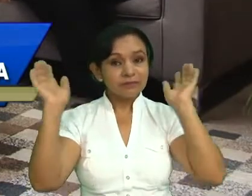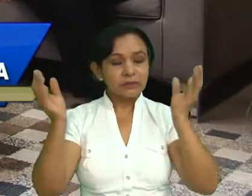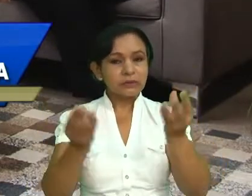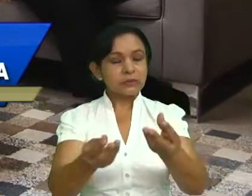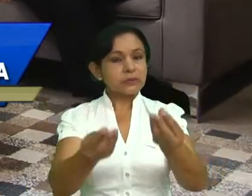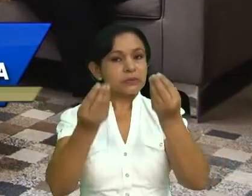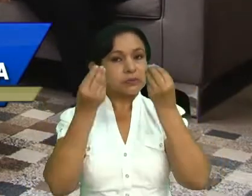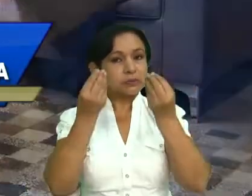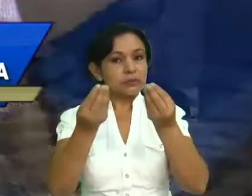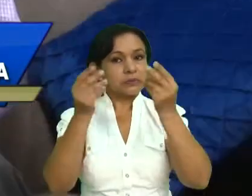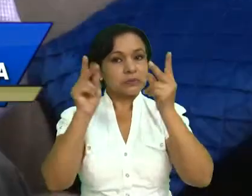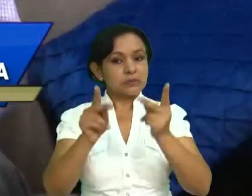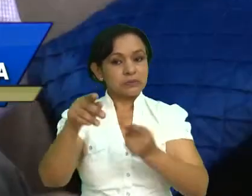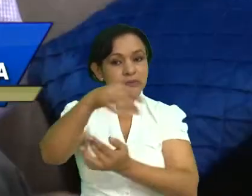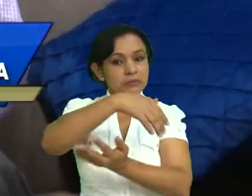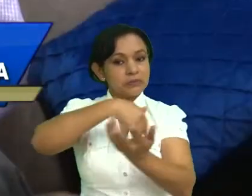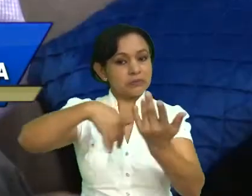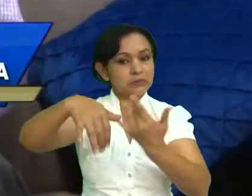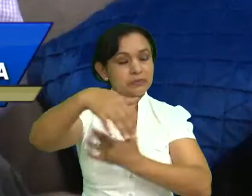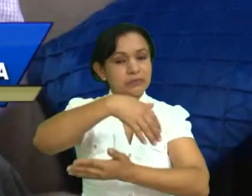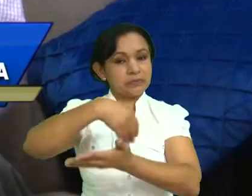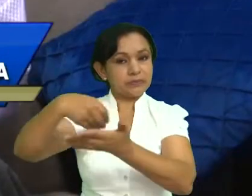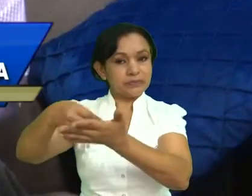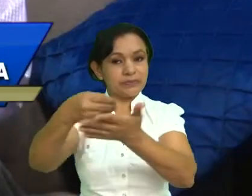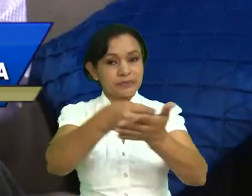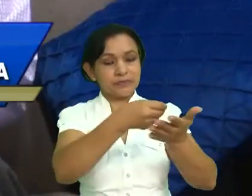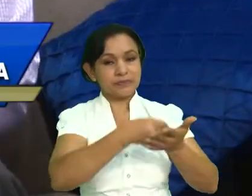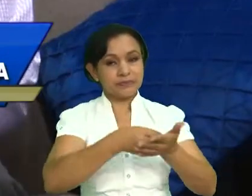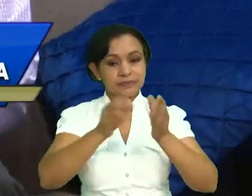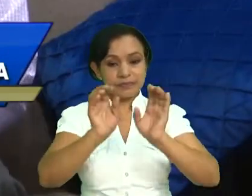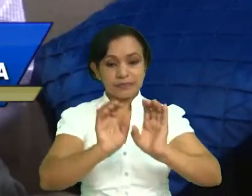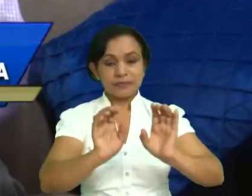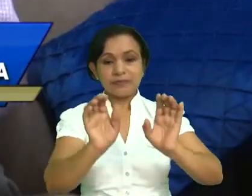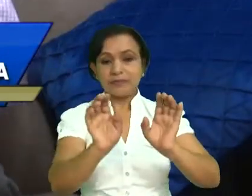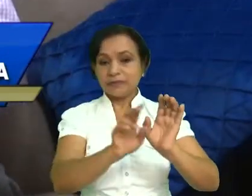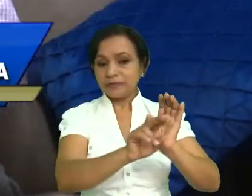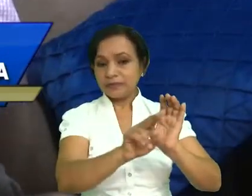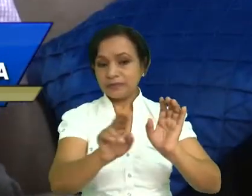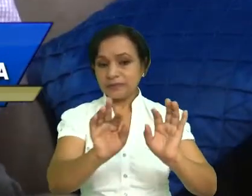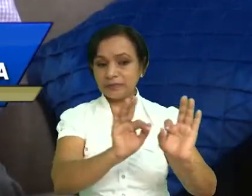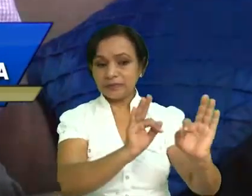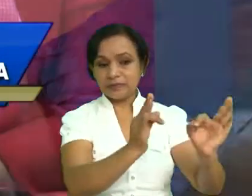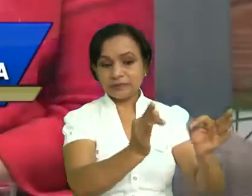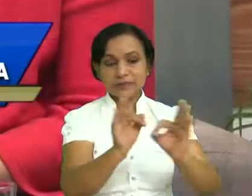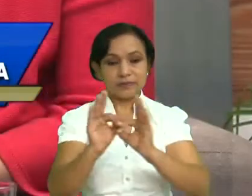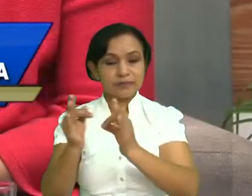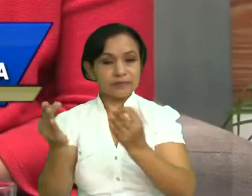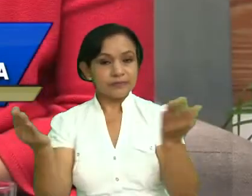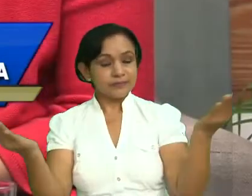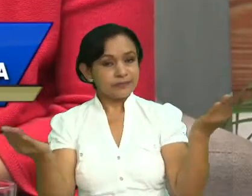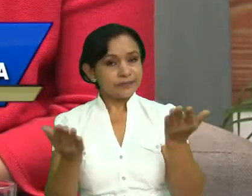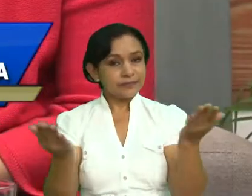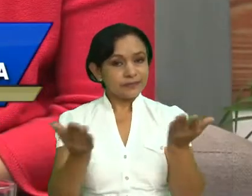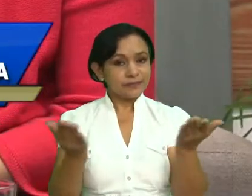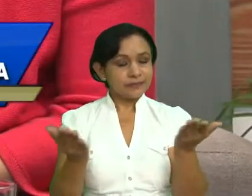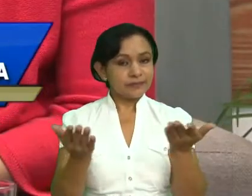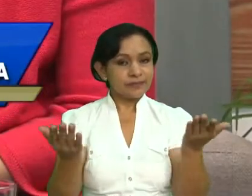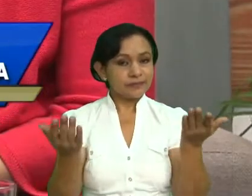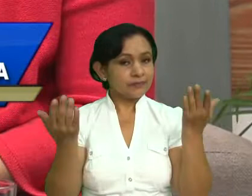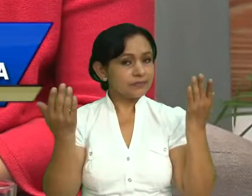para múltiples realidades, pero principalmente para la economía familiar, ¿no? Claro. ¿Hay de repente